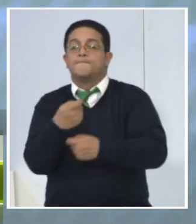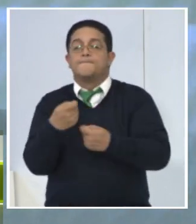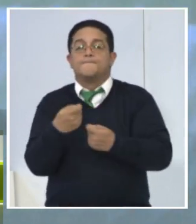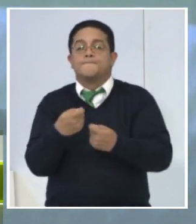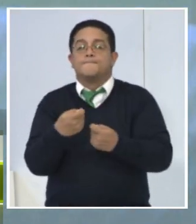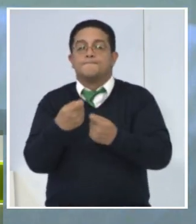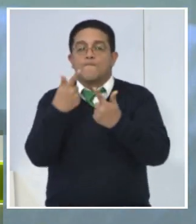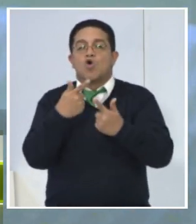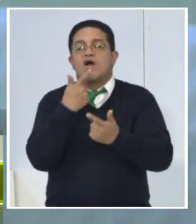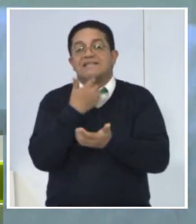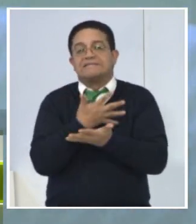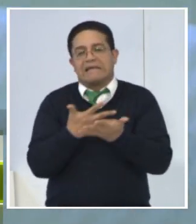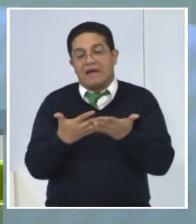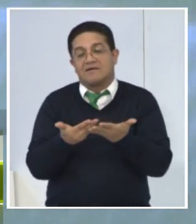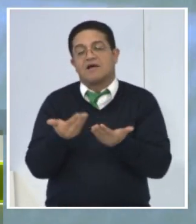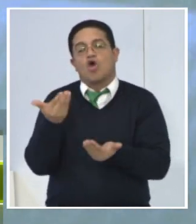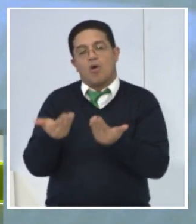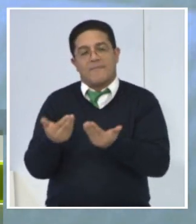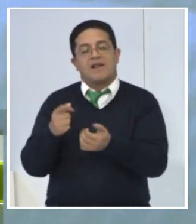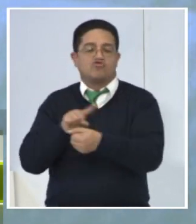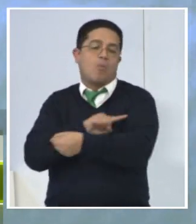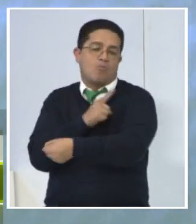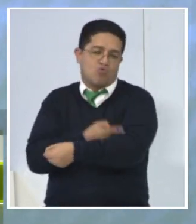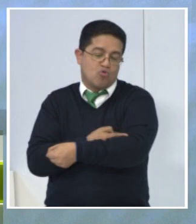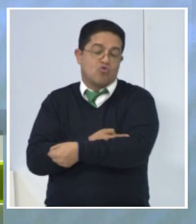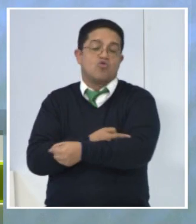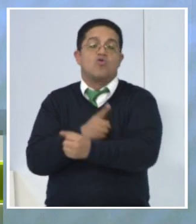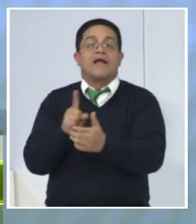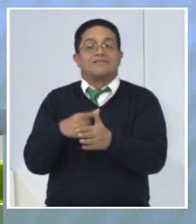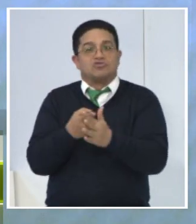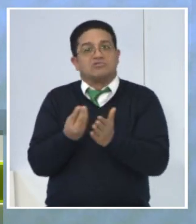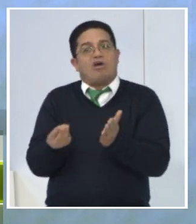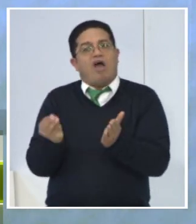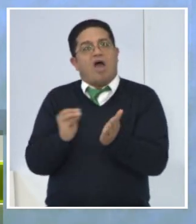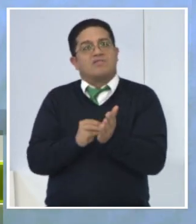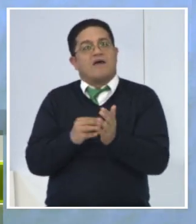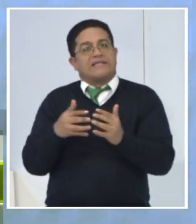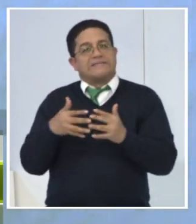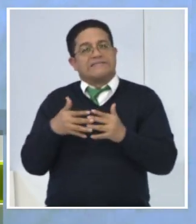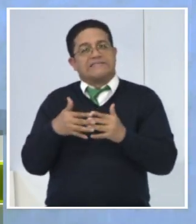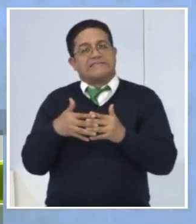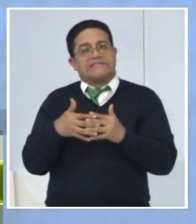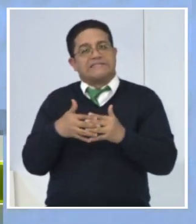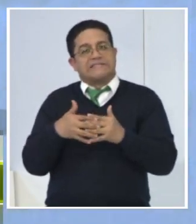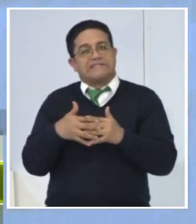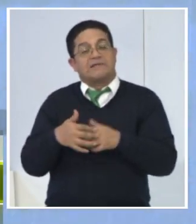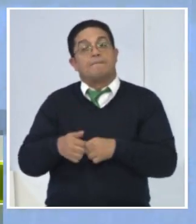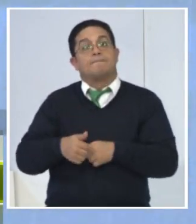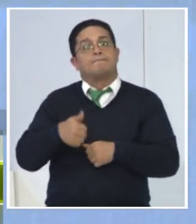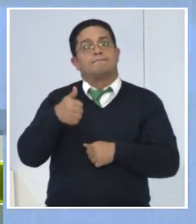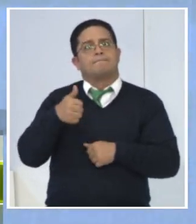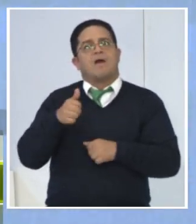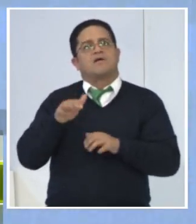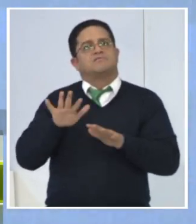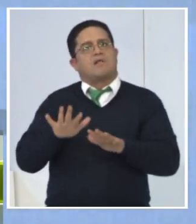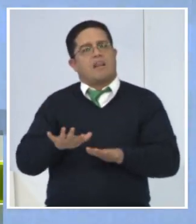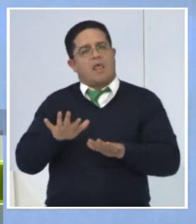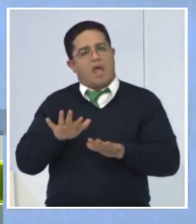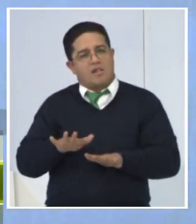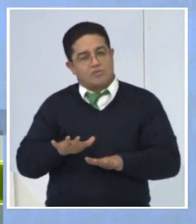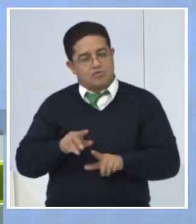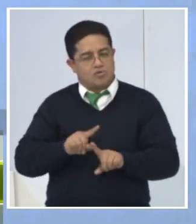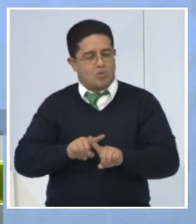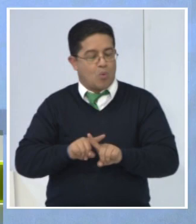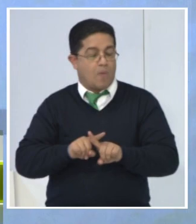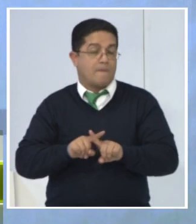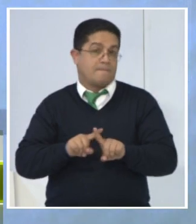irrigación en comparación con los músculos. Entonces ese proceso de recuperación es un poco más lento y más complicado, pero de igual